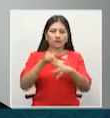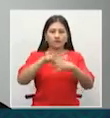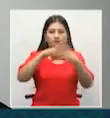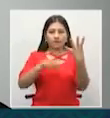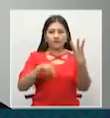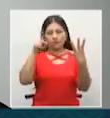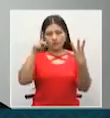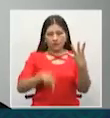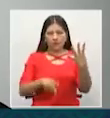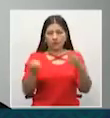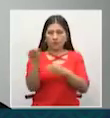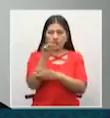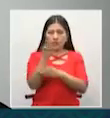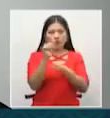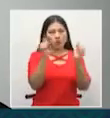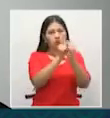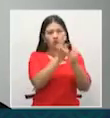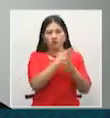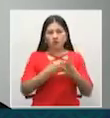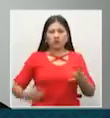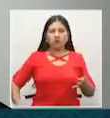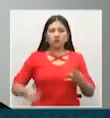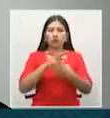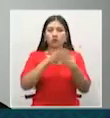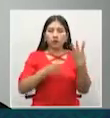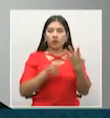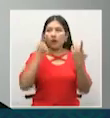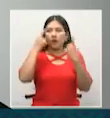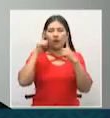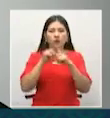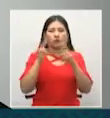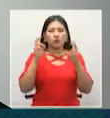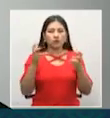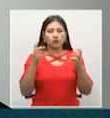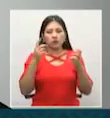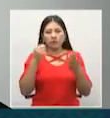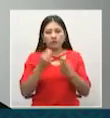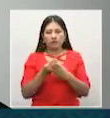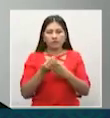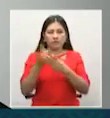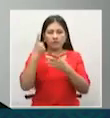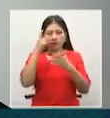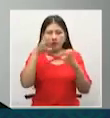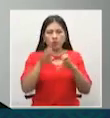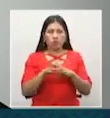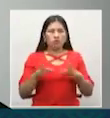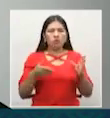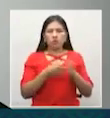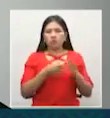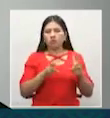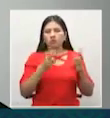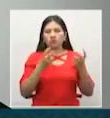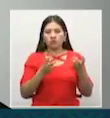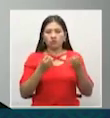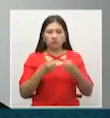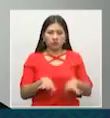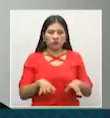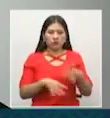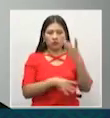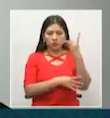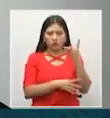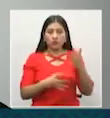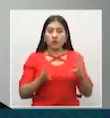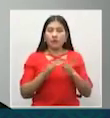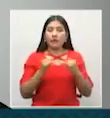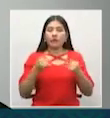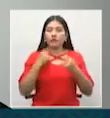personas que gozaban en ese momento del caso de corte, por eso el juicio de responsabilidades, el Tribunal Supremo de Justicia convocó